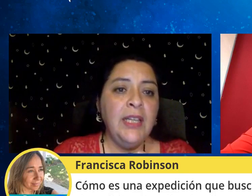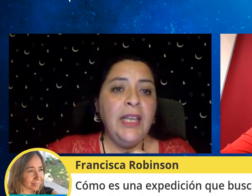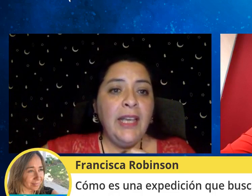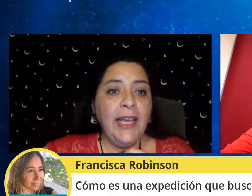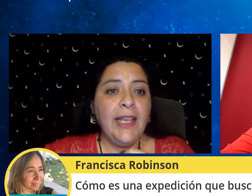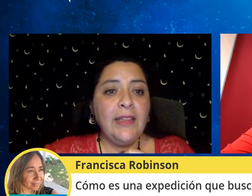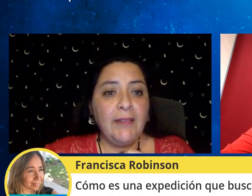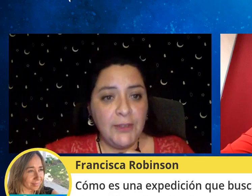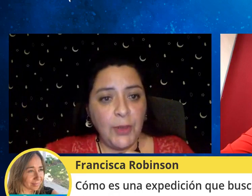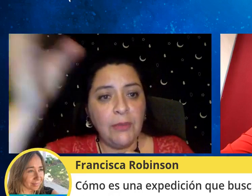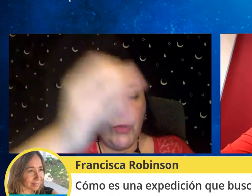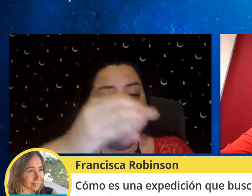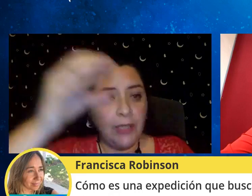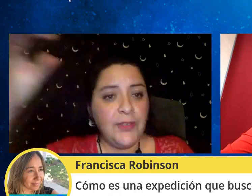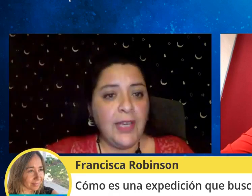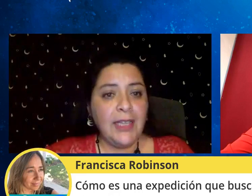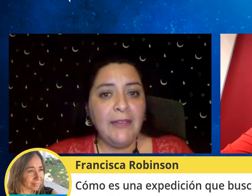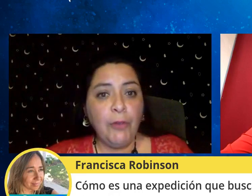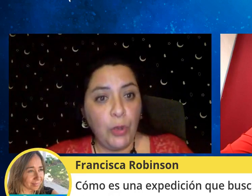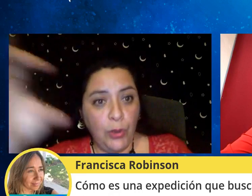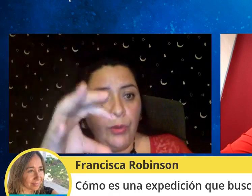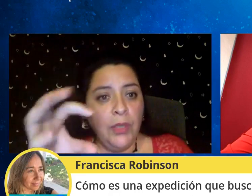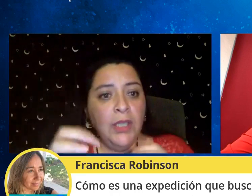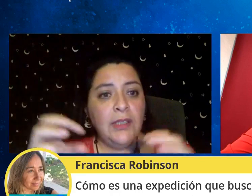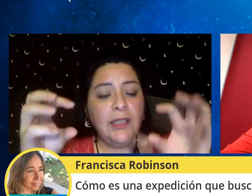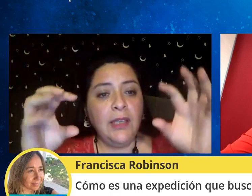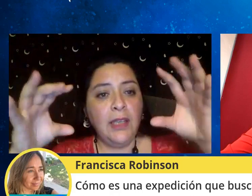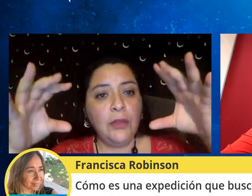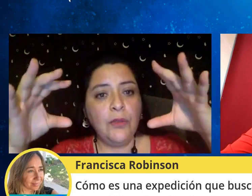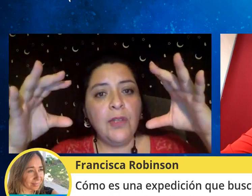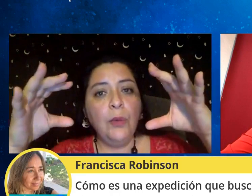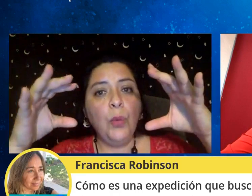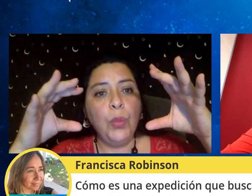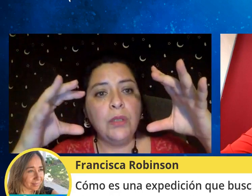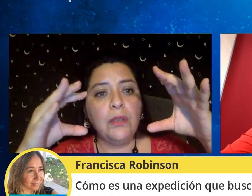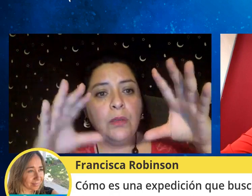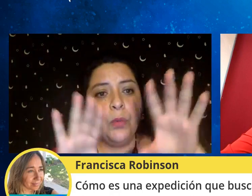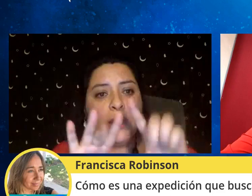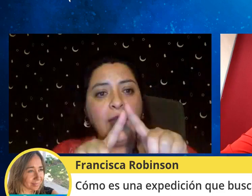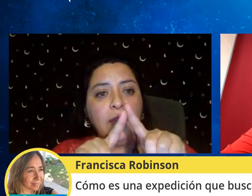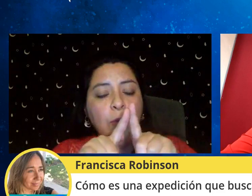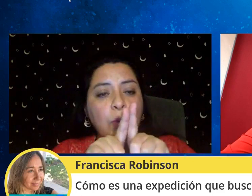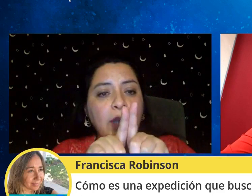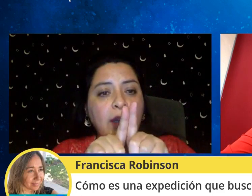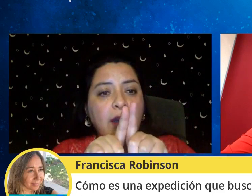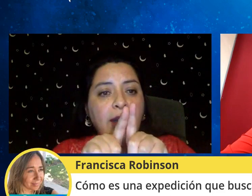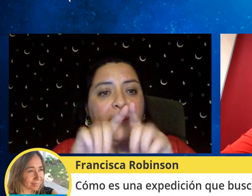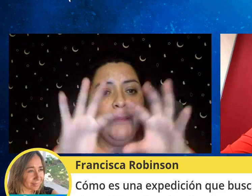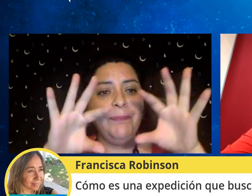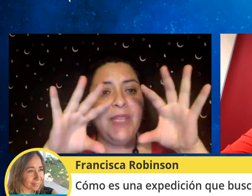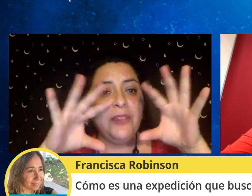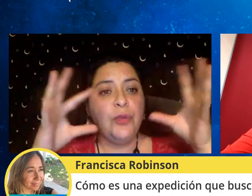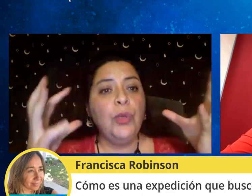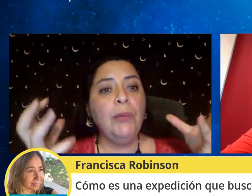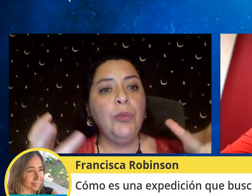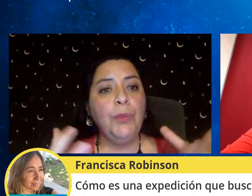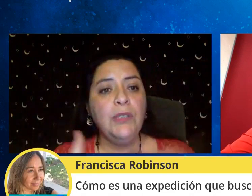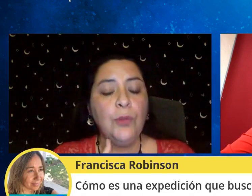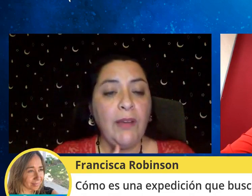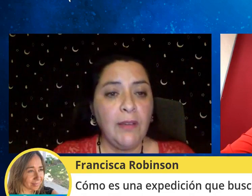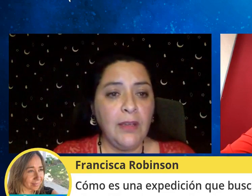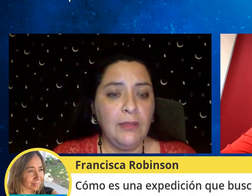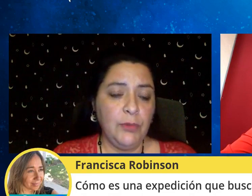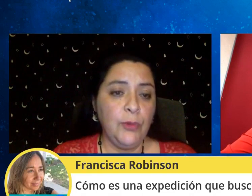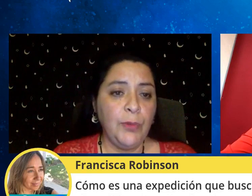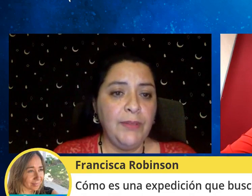rocas, es que atravesó la atmósfera, o sea, que voló. Tiene entonces una textura mucho